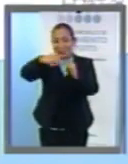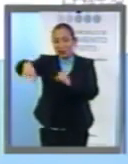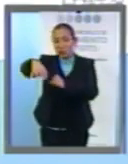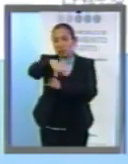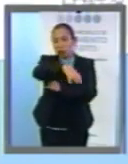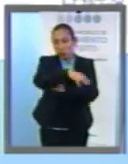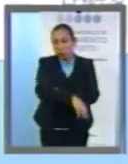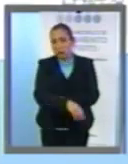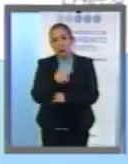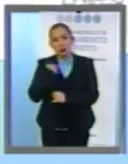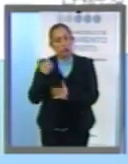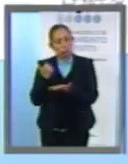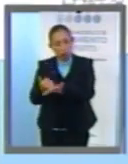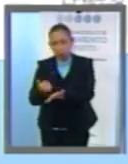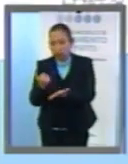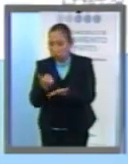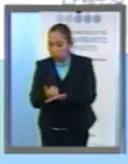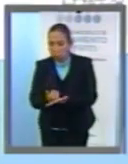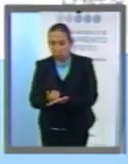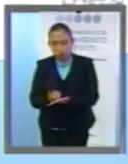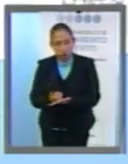ser solidariamente